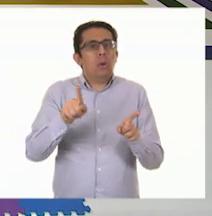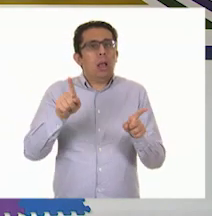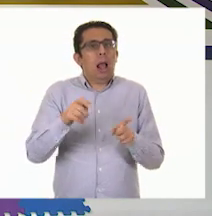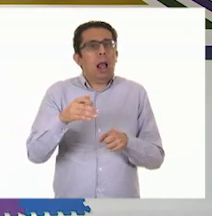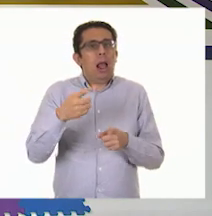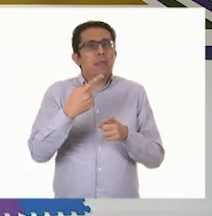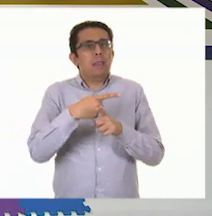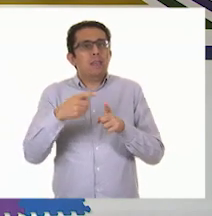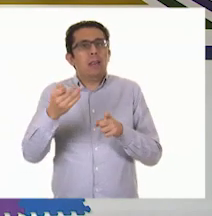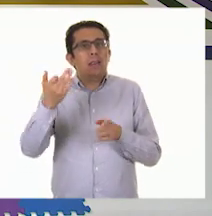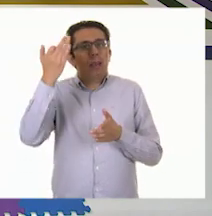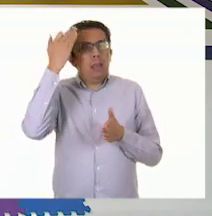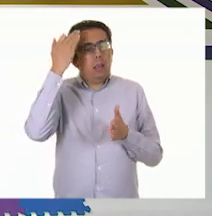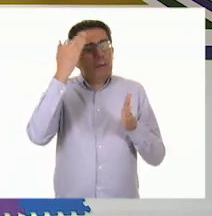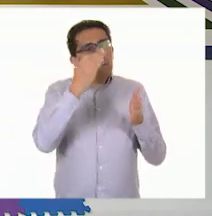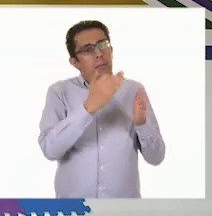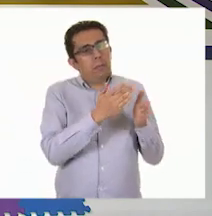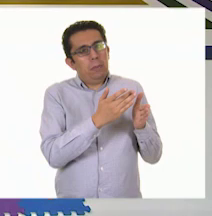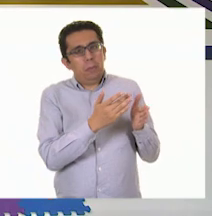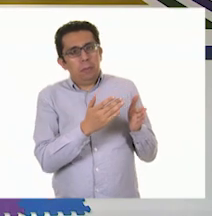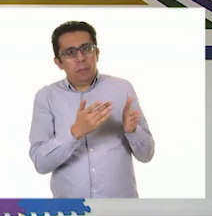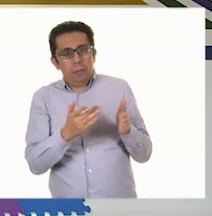Uh-huh. Ahí dice, justamente.